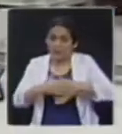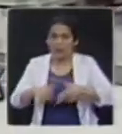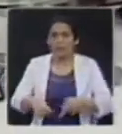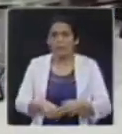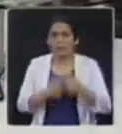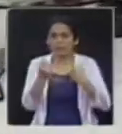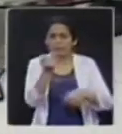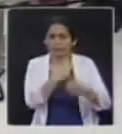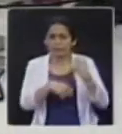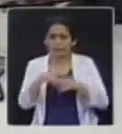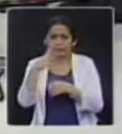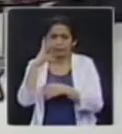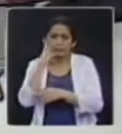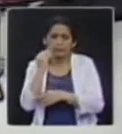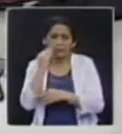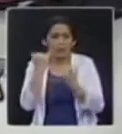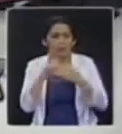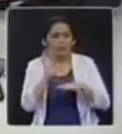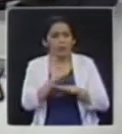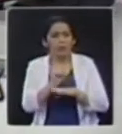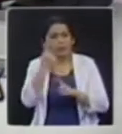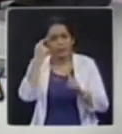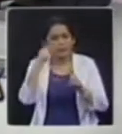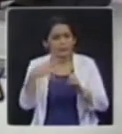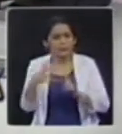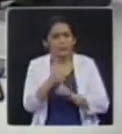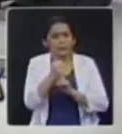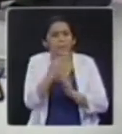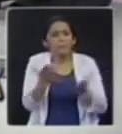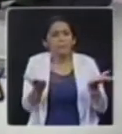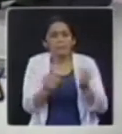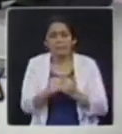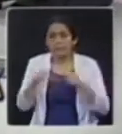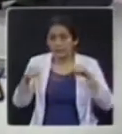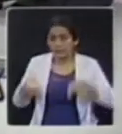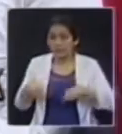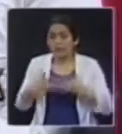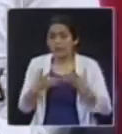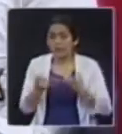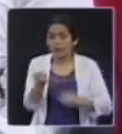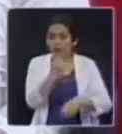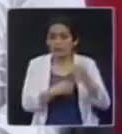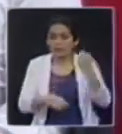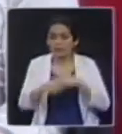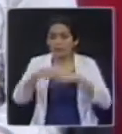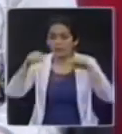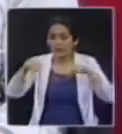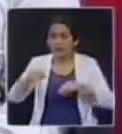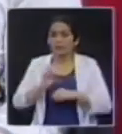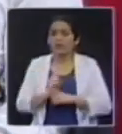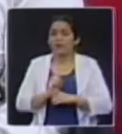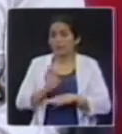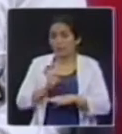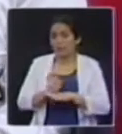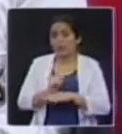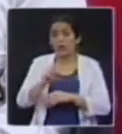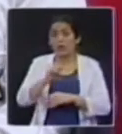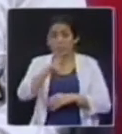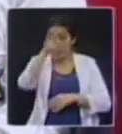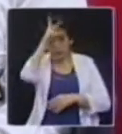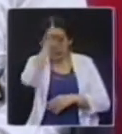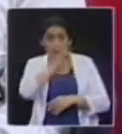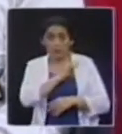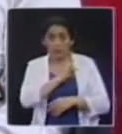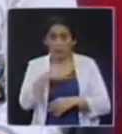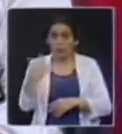Ecuador? Bueno, nuestra proyección es llegar a ser líderes del mercado, ¿no? Edna actualmente es líder del mercado en Perú y en Chile.